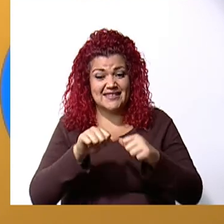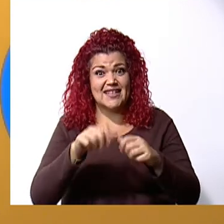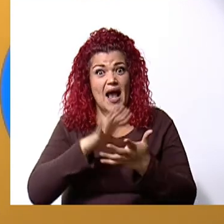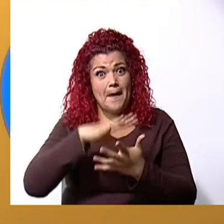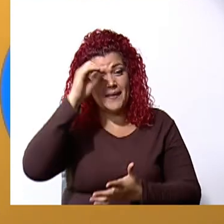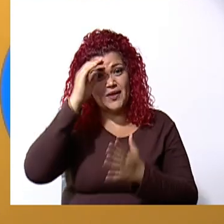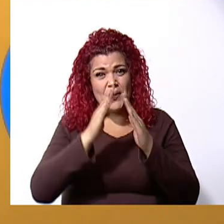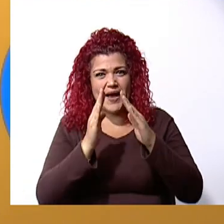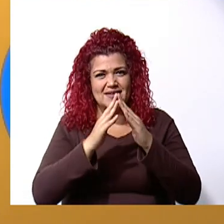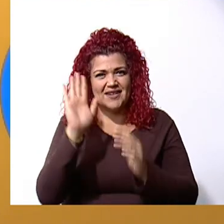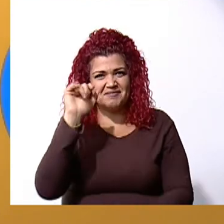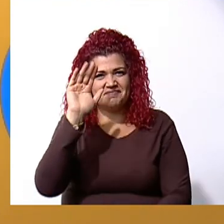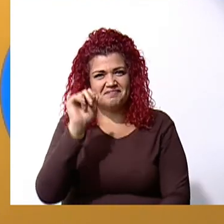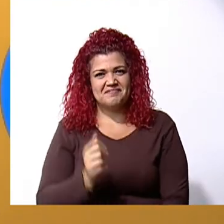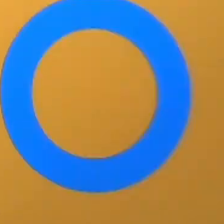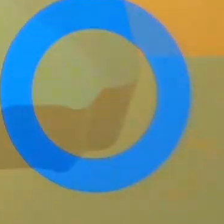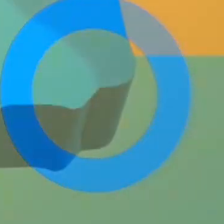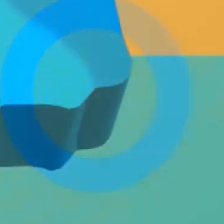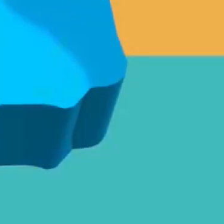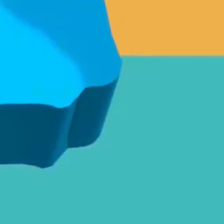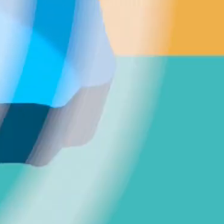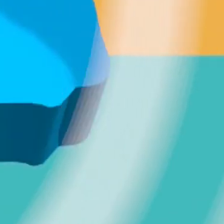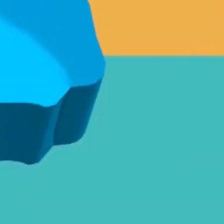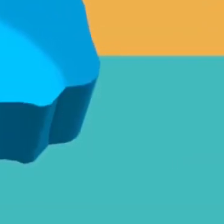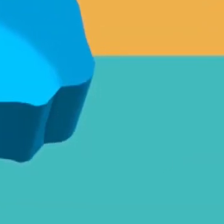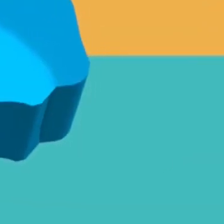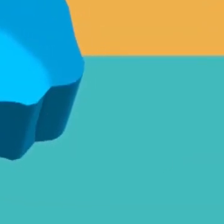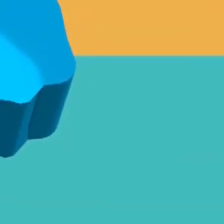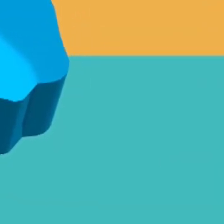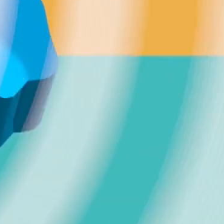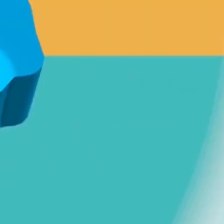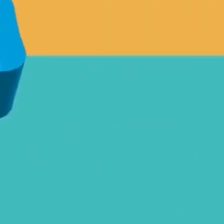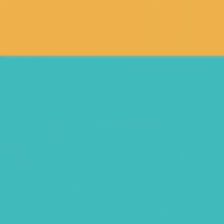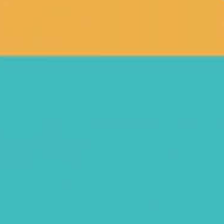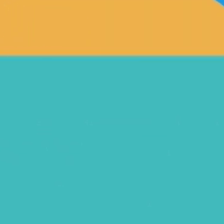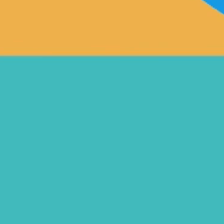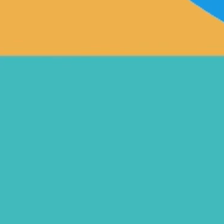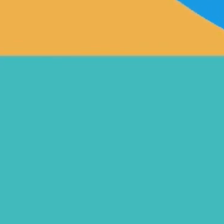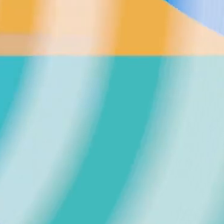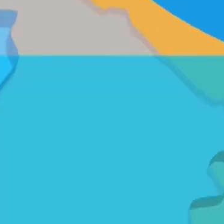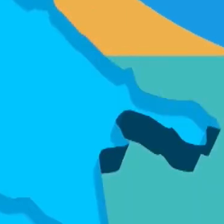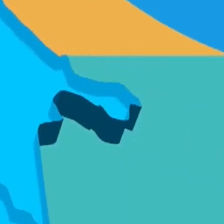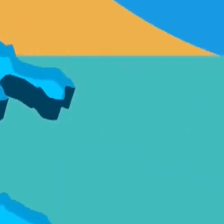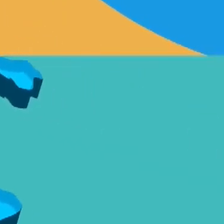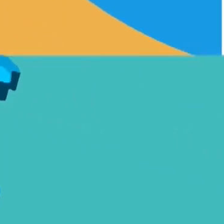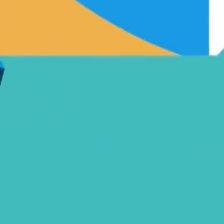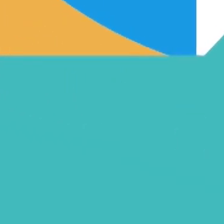Aprendo en Casa. ¡Chao!